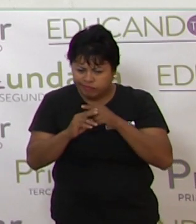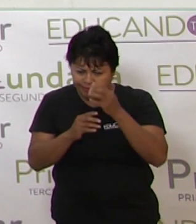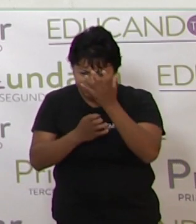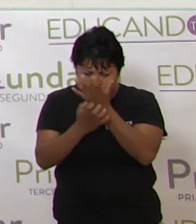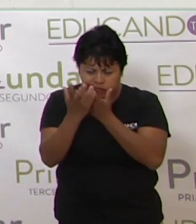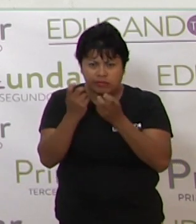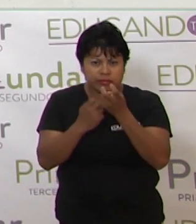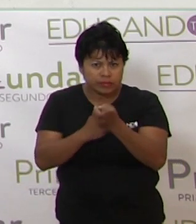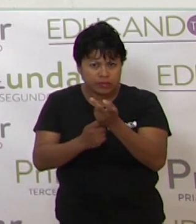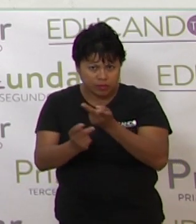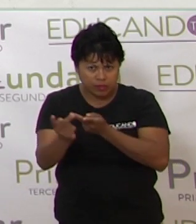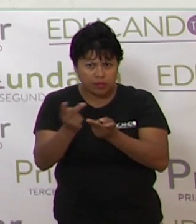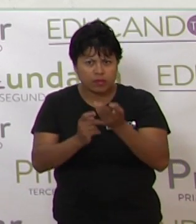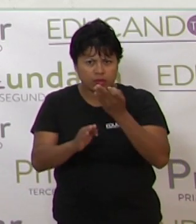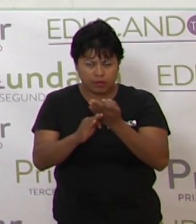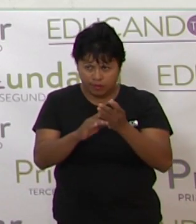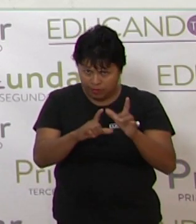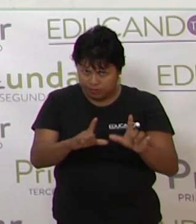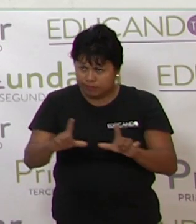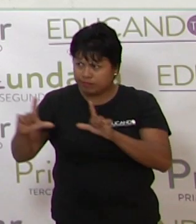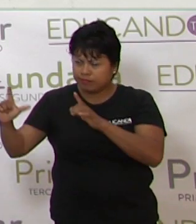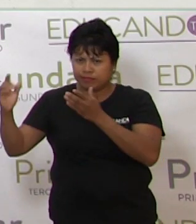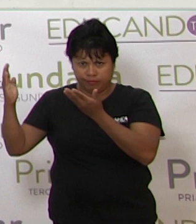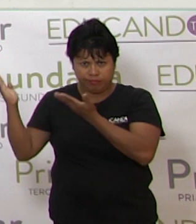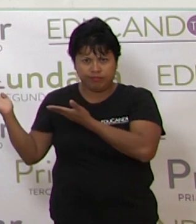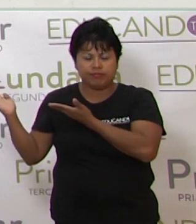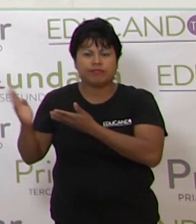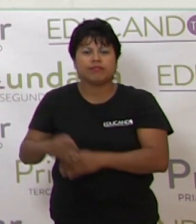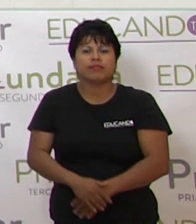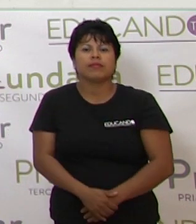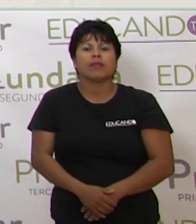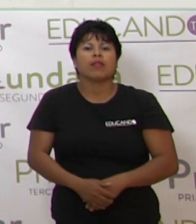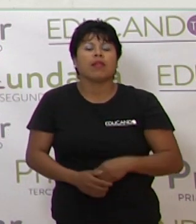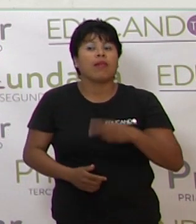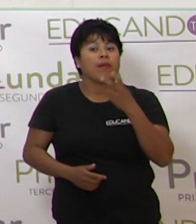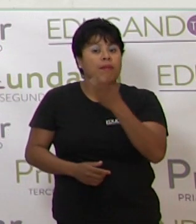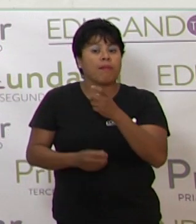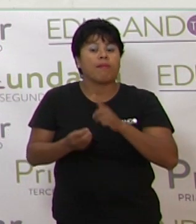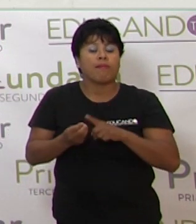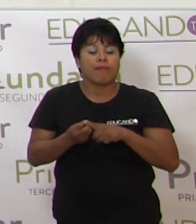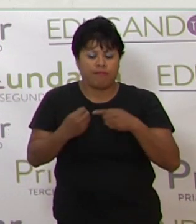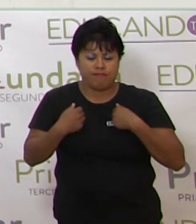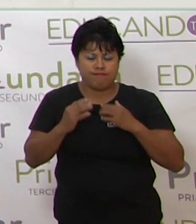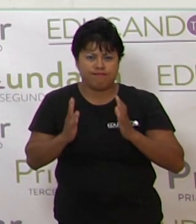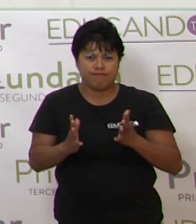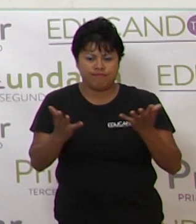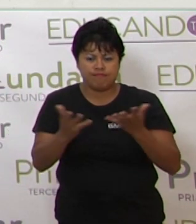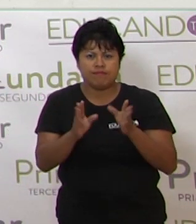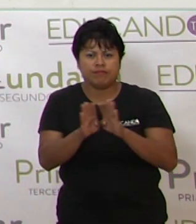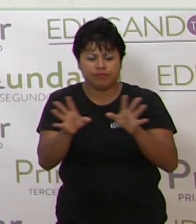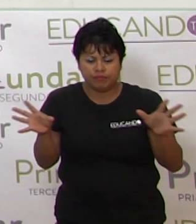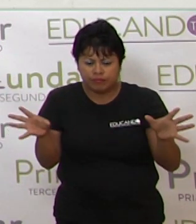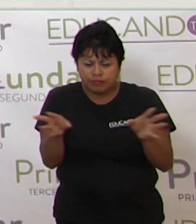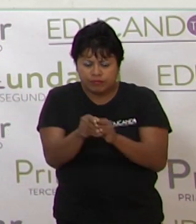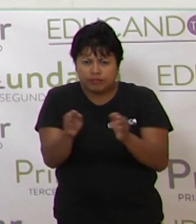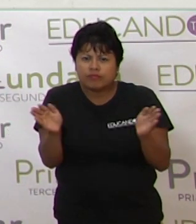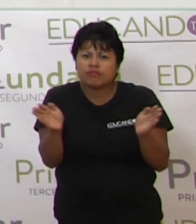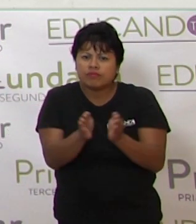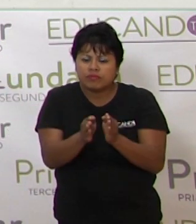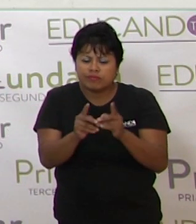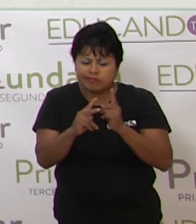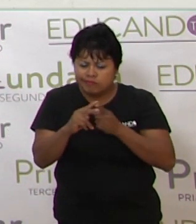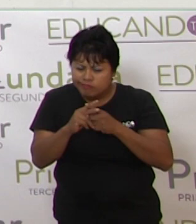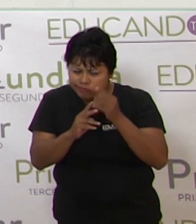preparado, el cual está aquí en el pizarrón, en donde yo ya hice un resumen y